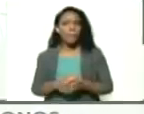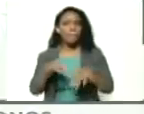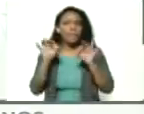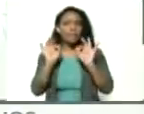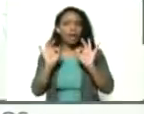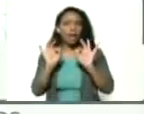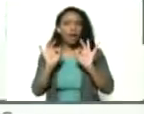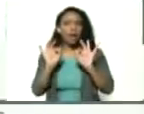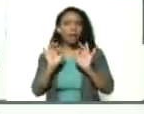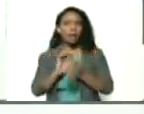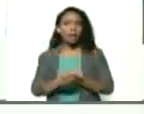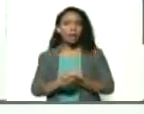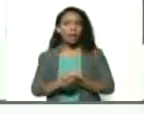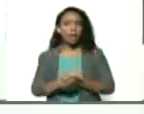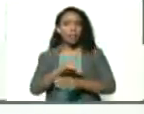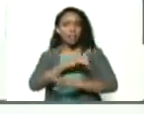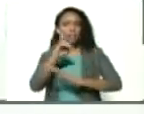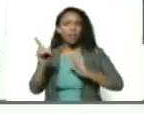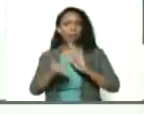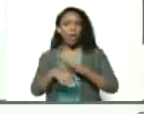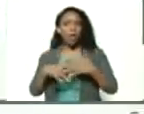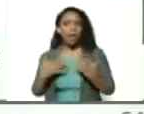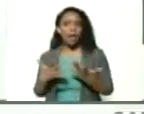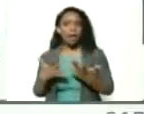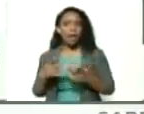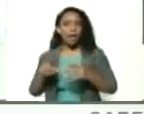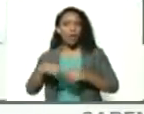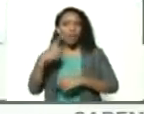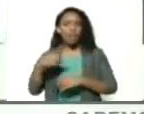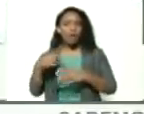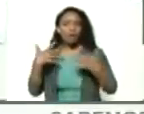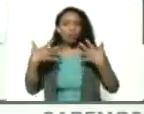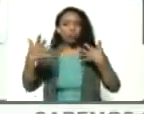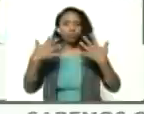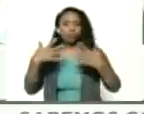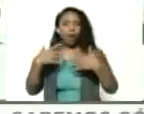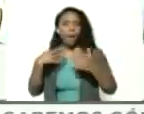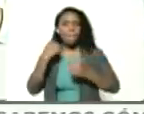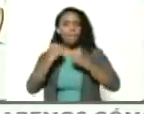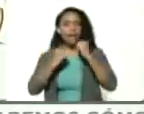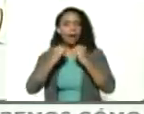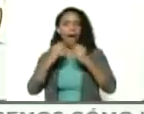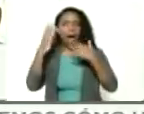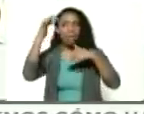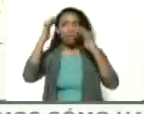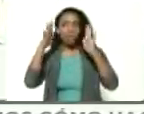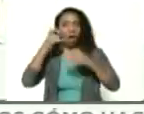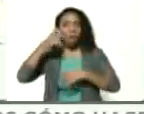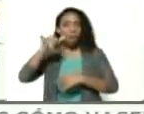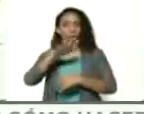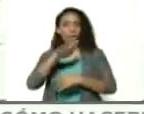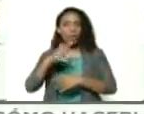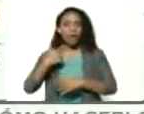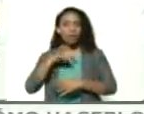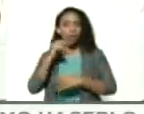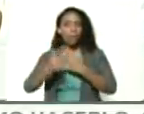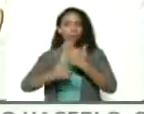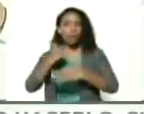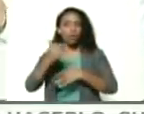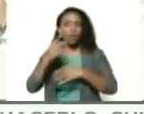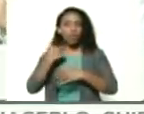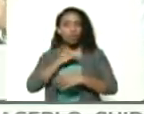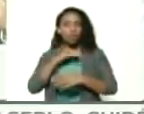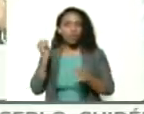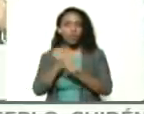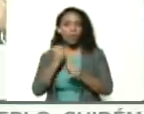especialidades como diplomados en ventilación mecánica, para atender a nuestro pueblo. Estos proyectos los estamos